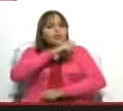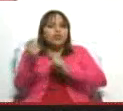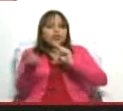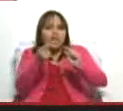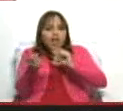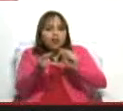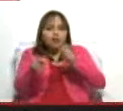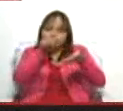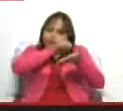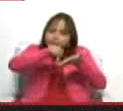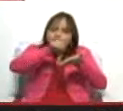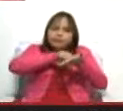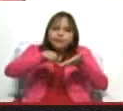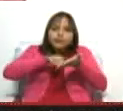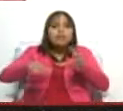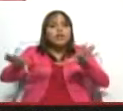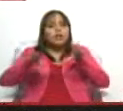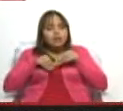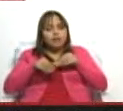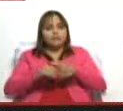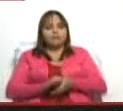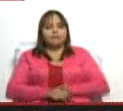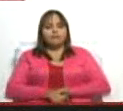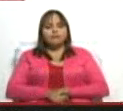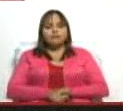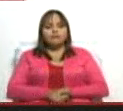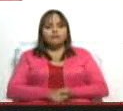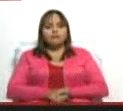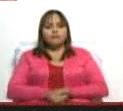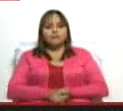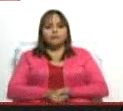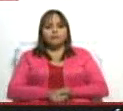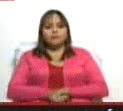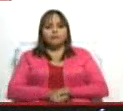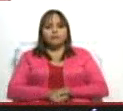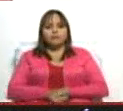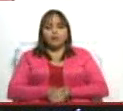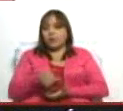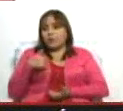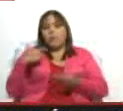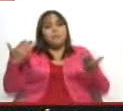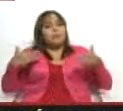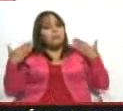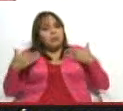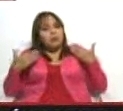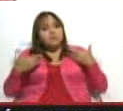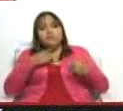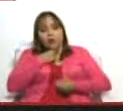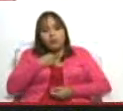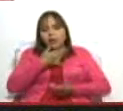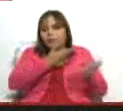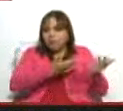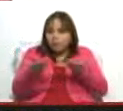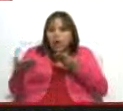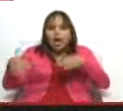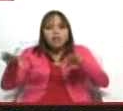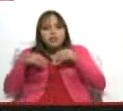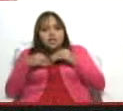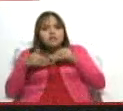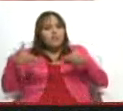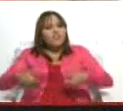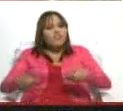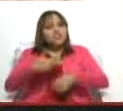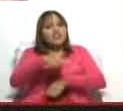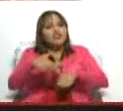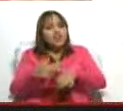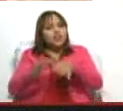venido asumiendo, ¿eh? Asumiendo. A mí me alegra en lo personal que vayan y reconozcan que hay un esfuerzo nacional